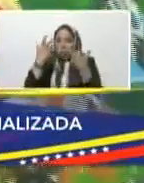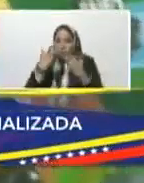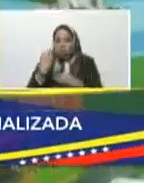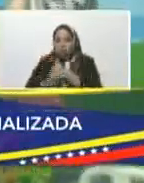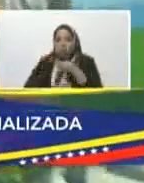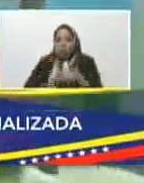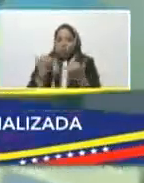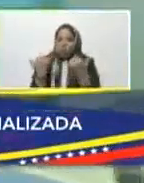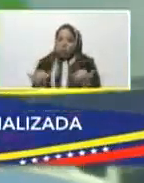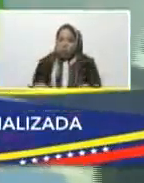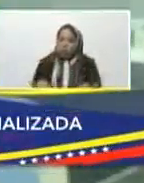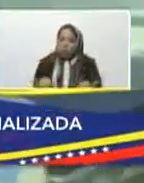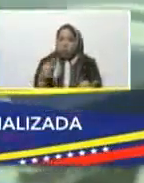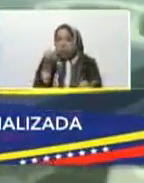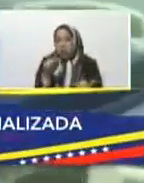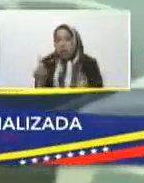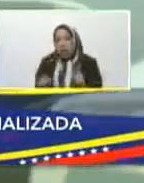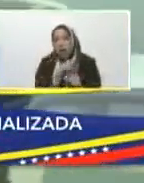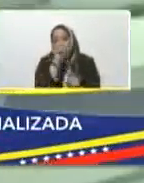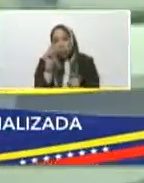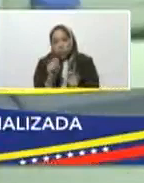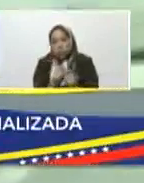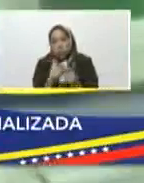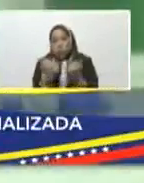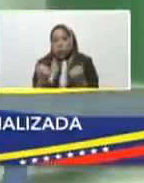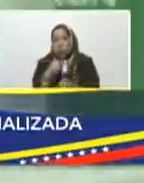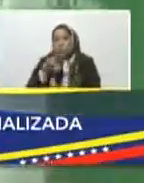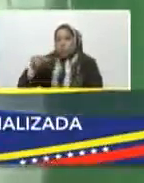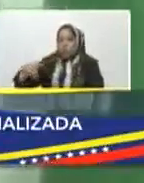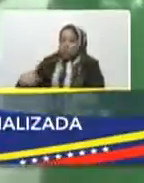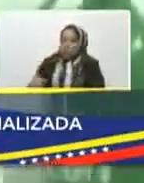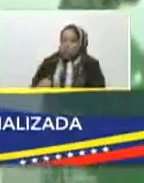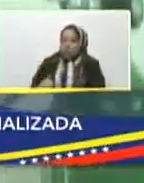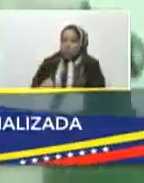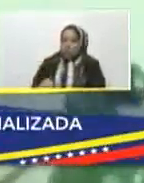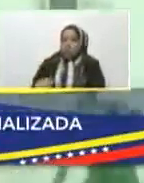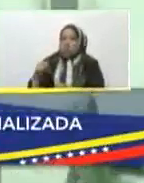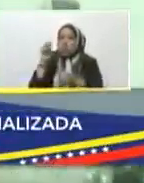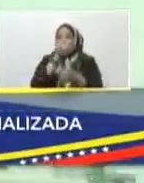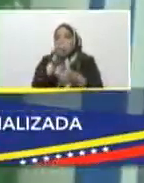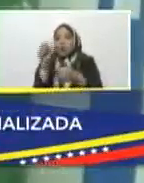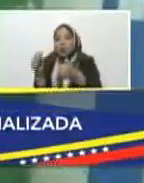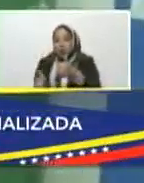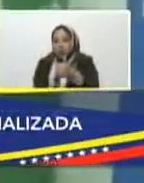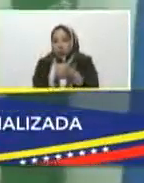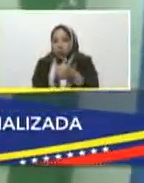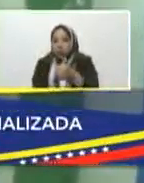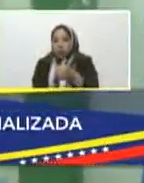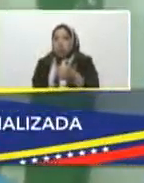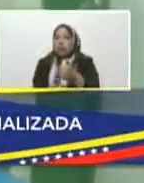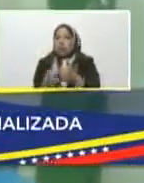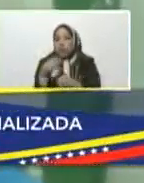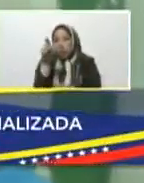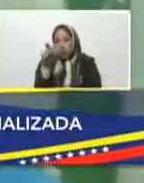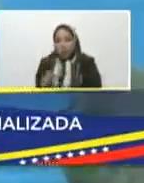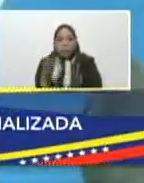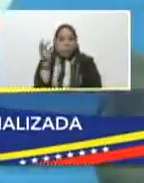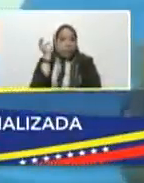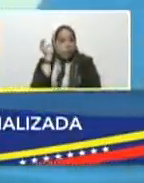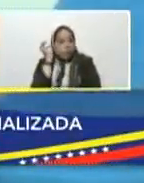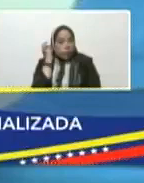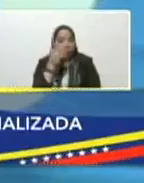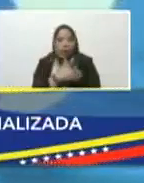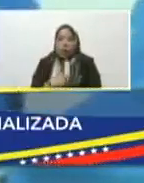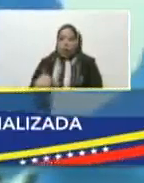llevando ahora a clínica especializada. Aquí está con nosotros nuestra viceministra, la compañera licenciada Yovisimar Rivas, que quisiera,